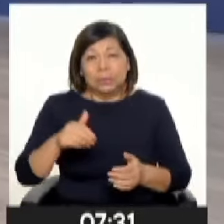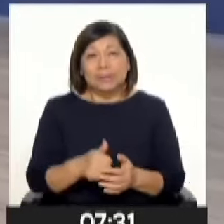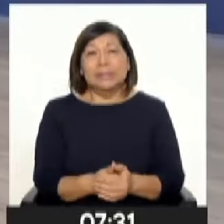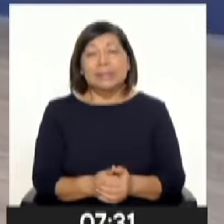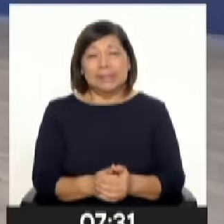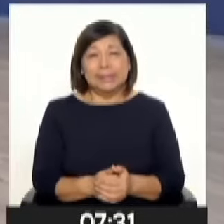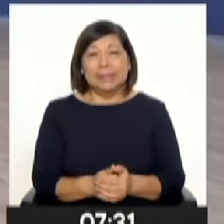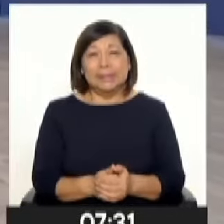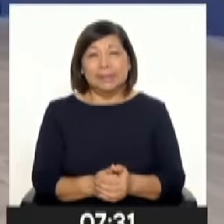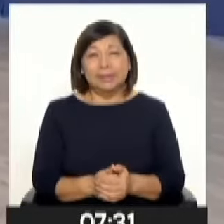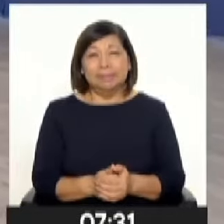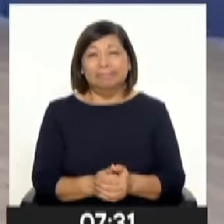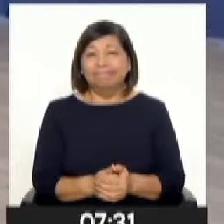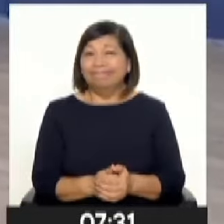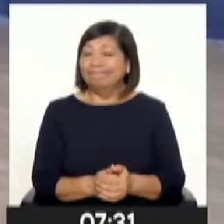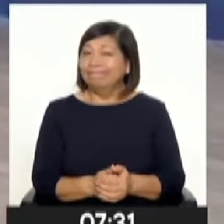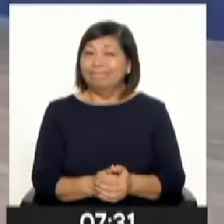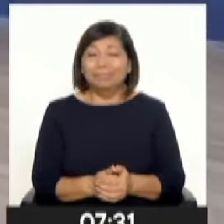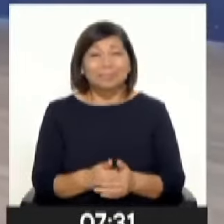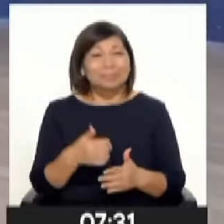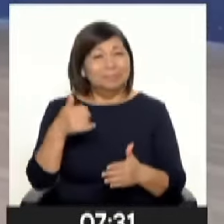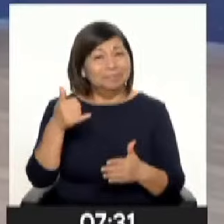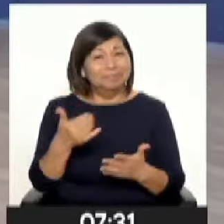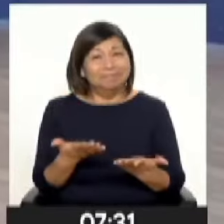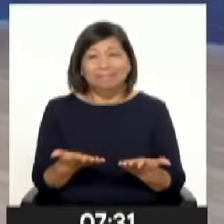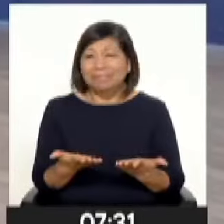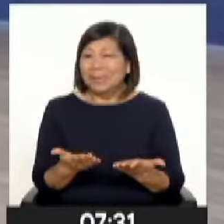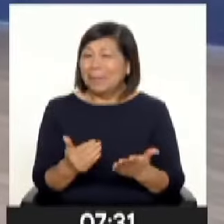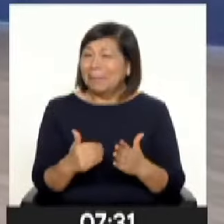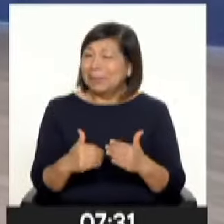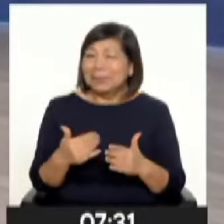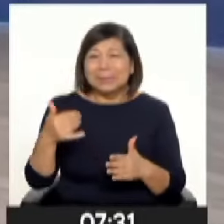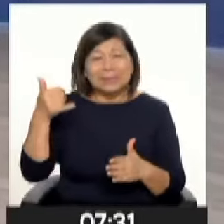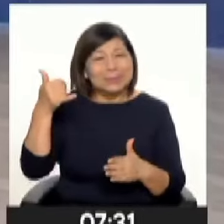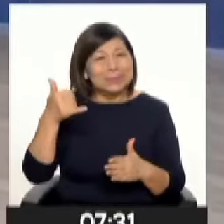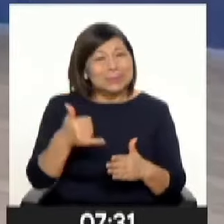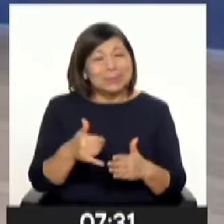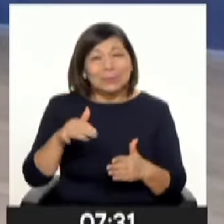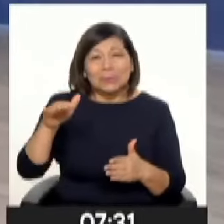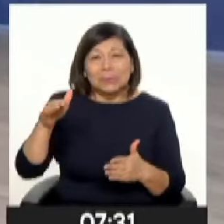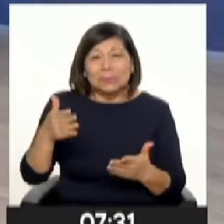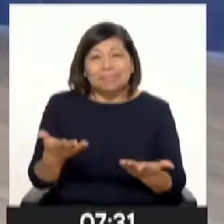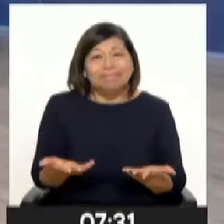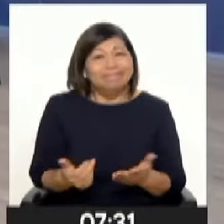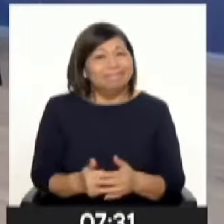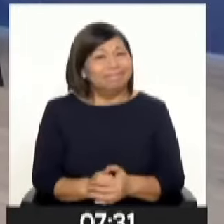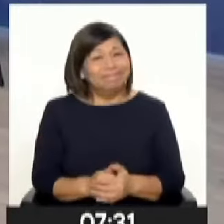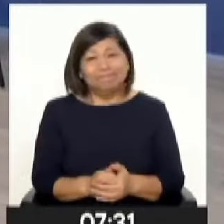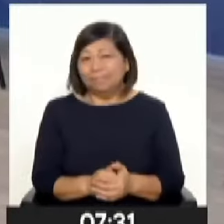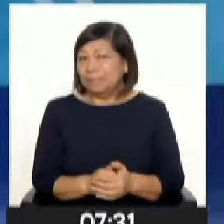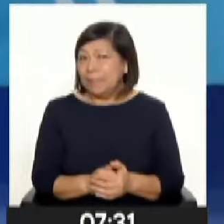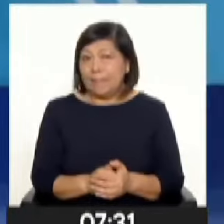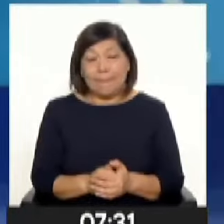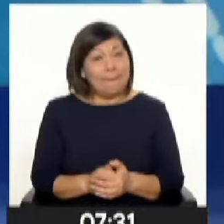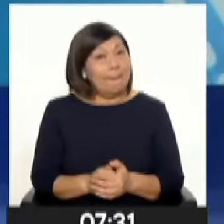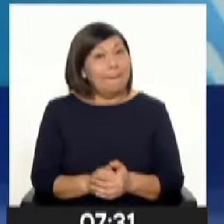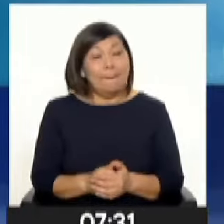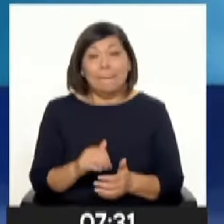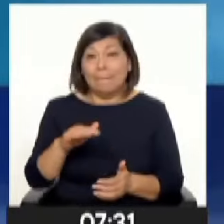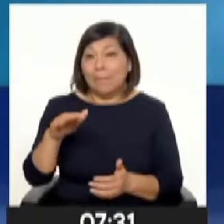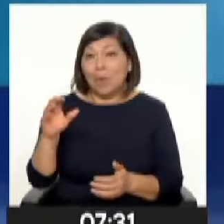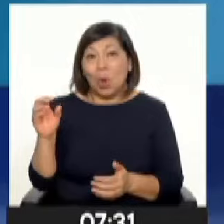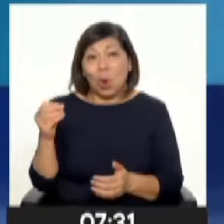edad? Las violaciones, ¿no? O sea, son las violaciones que ocurren en niños